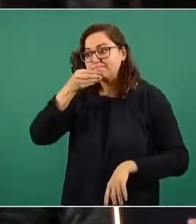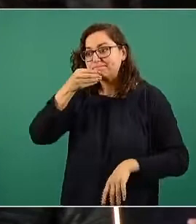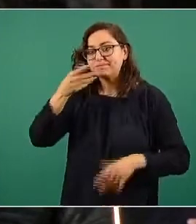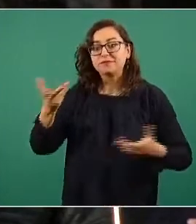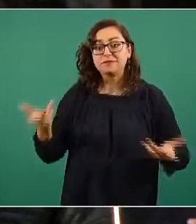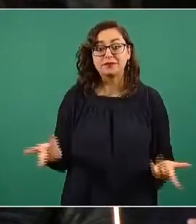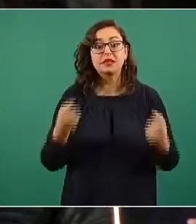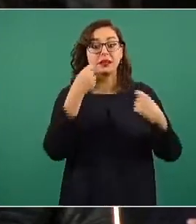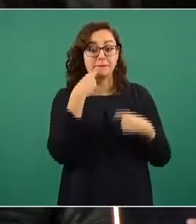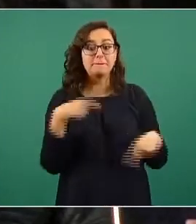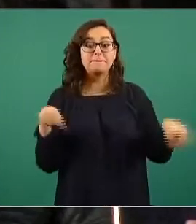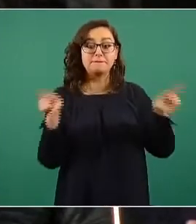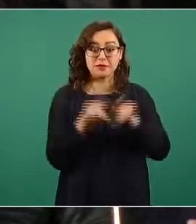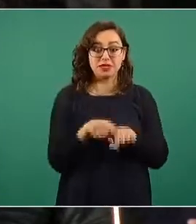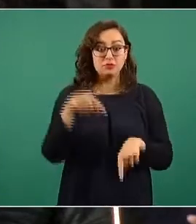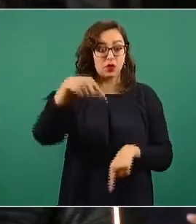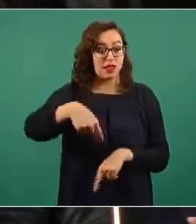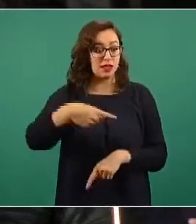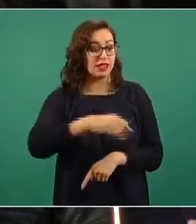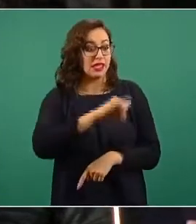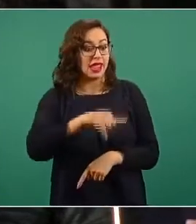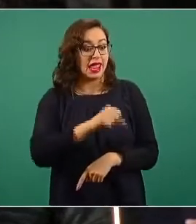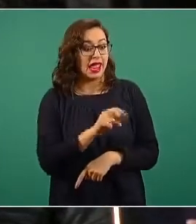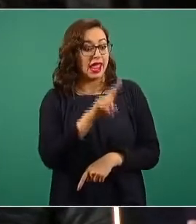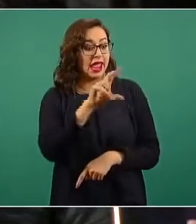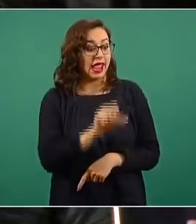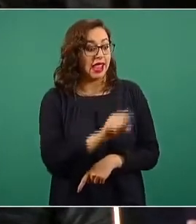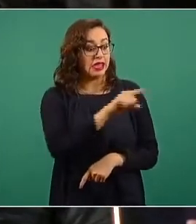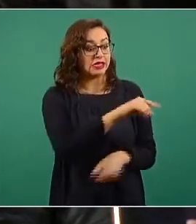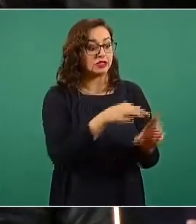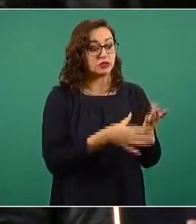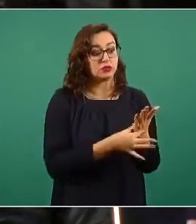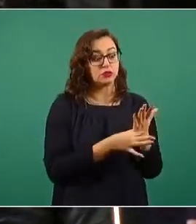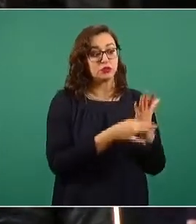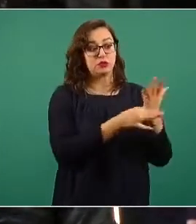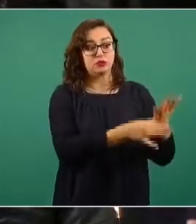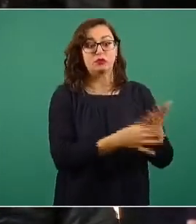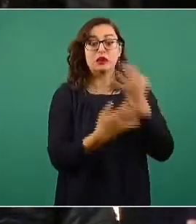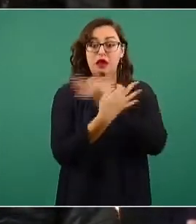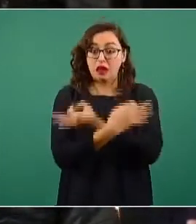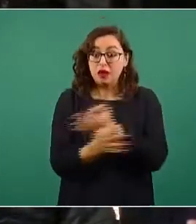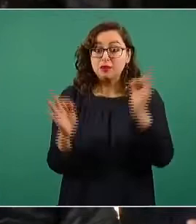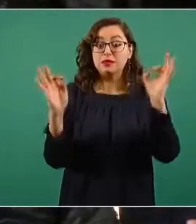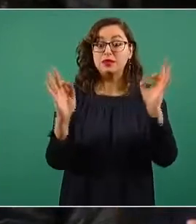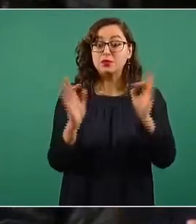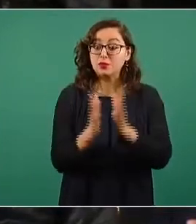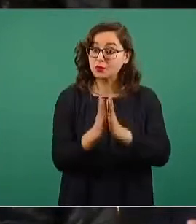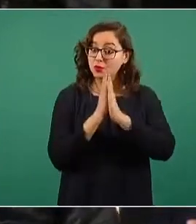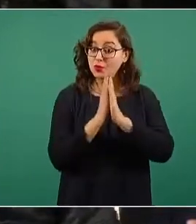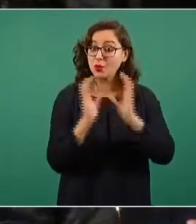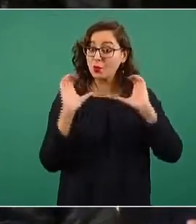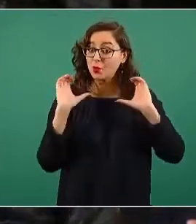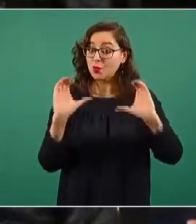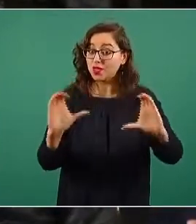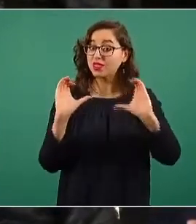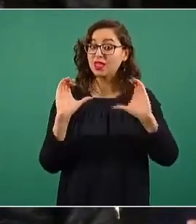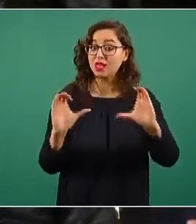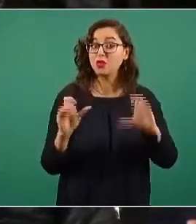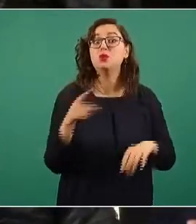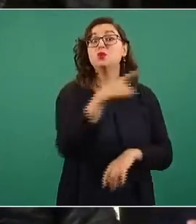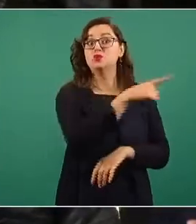pidió a los medios en general que se tenga cuidado y que se responsabilicen de la